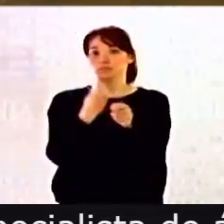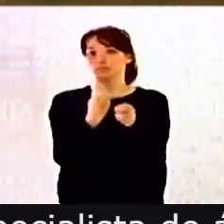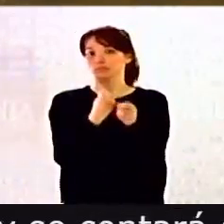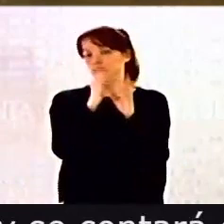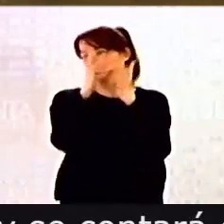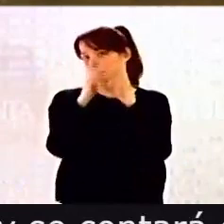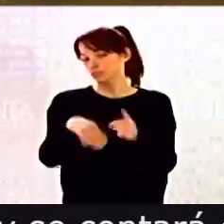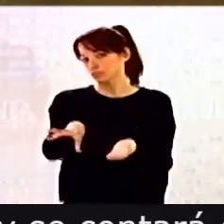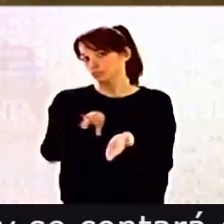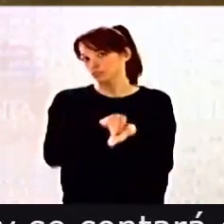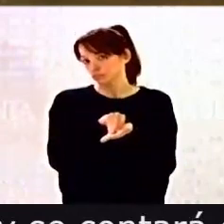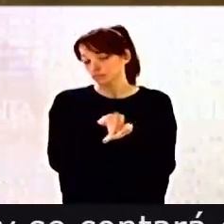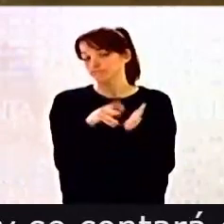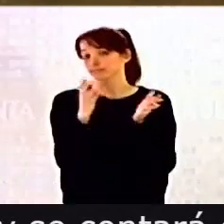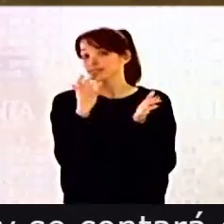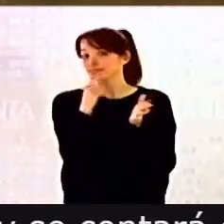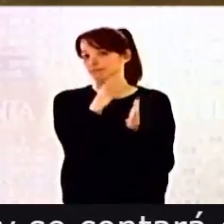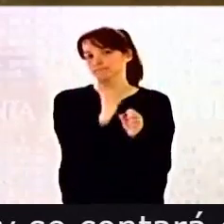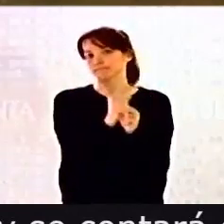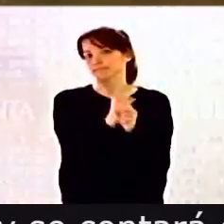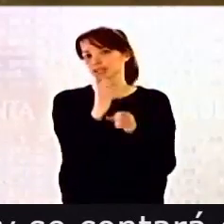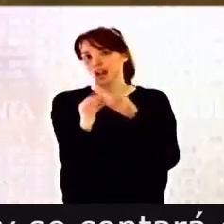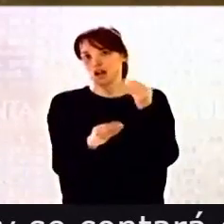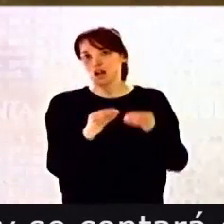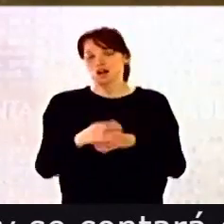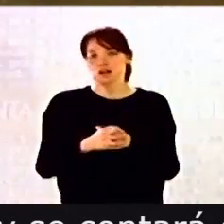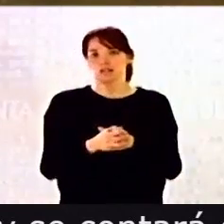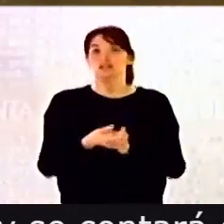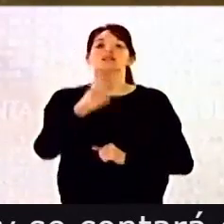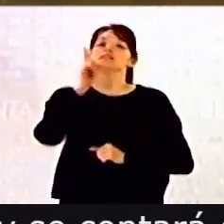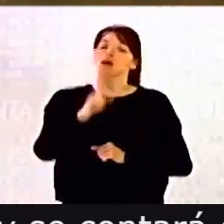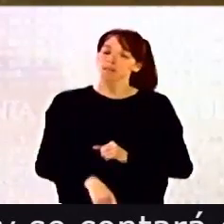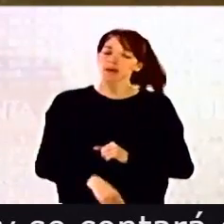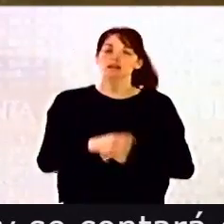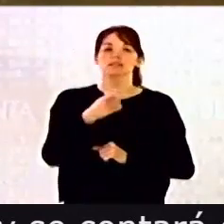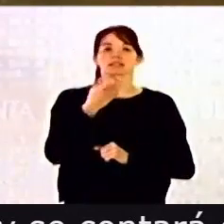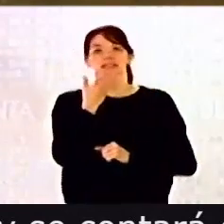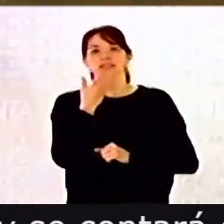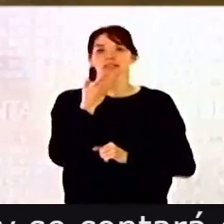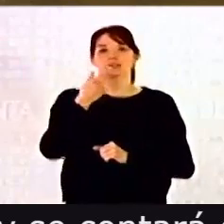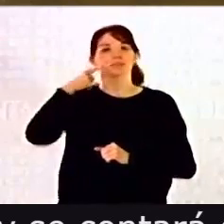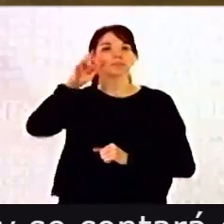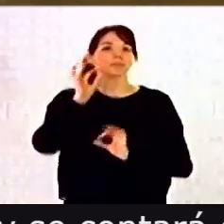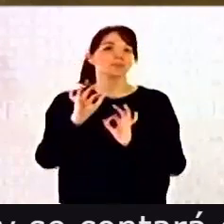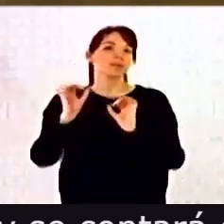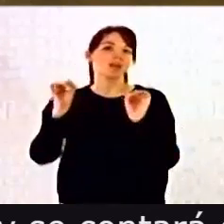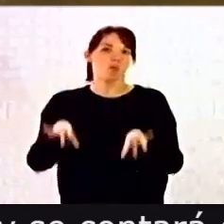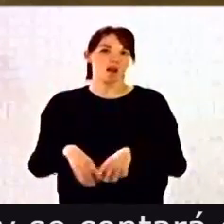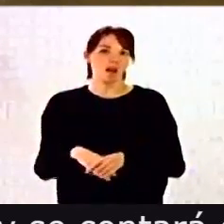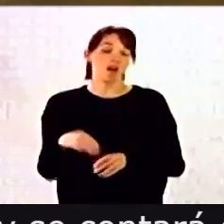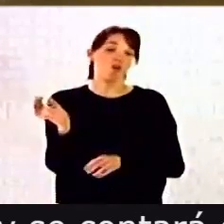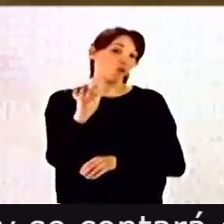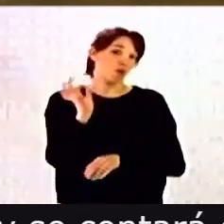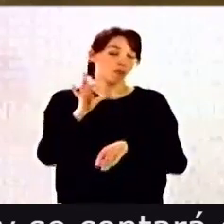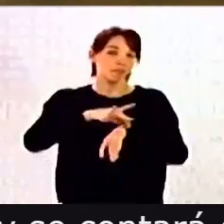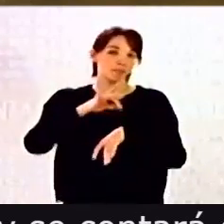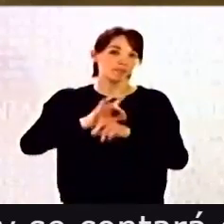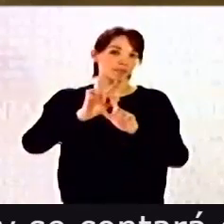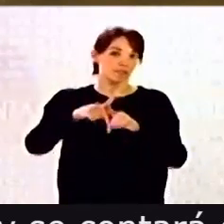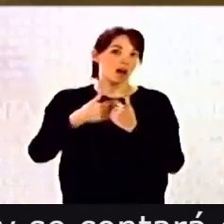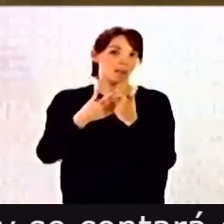el que le encomendamos estas funciones también como un especialista o como un médico de familia